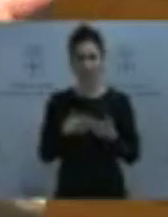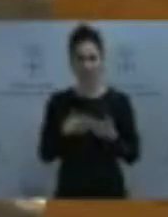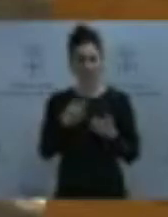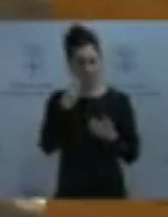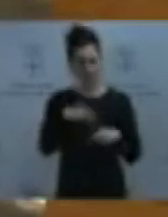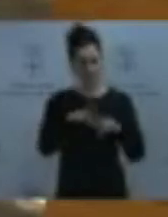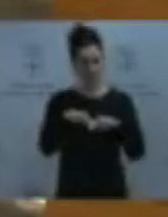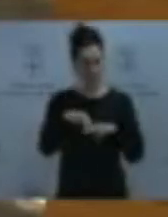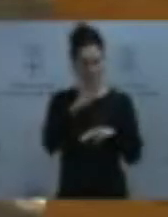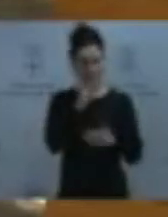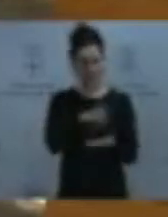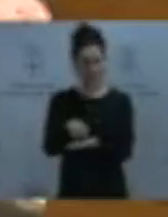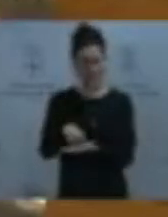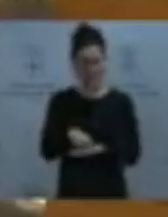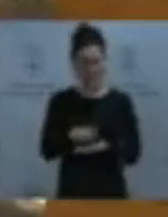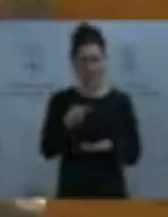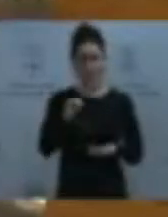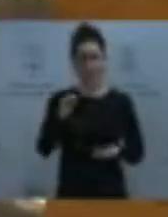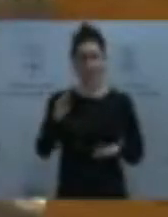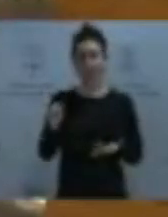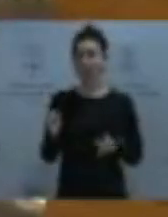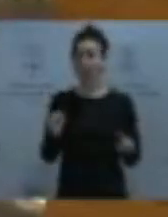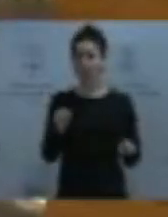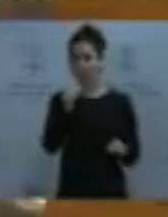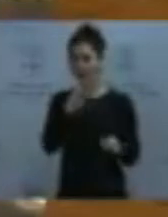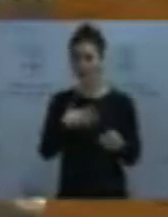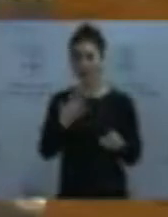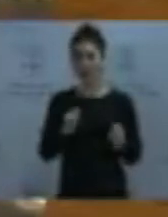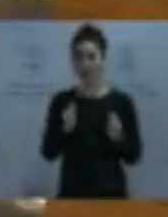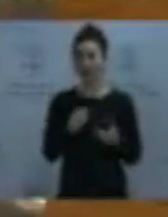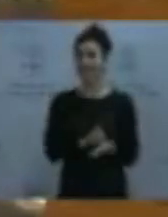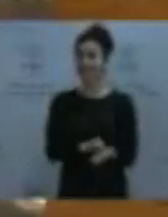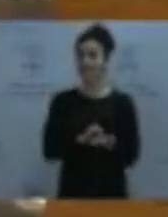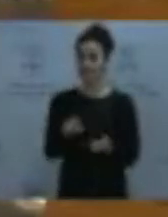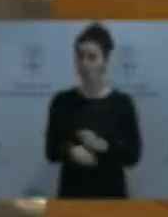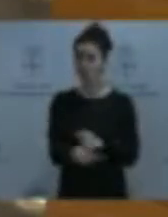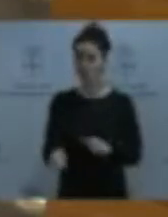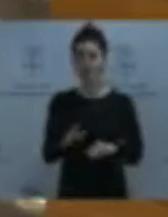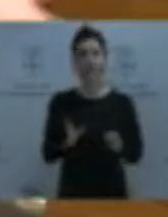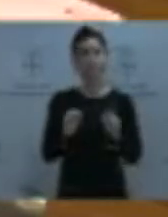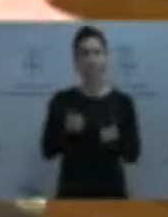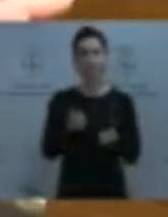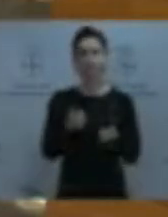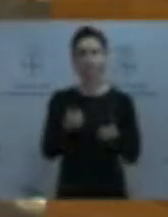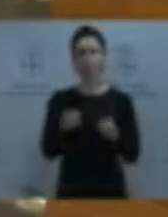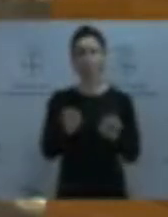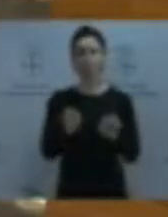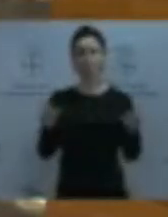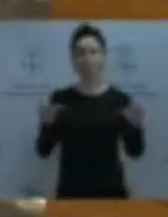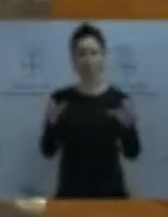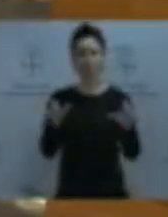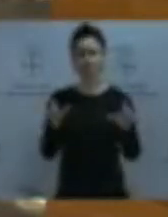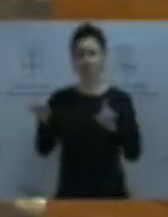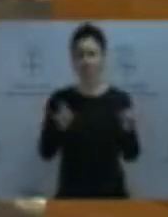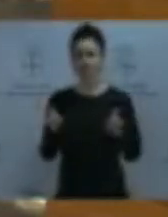servicio a determinadas cuestiones y, en particular, a la inserción en la señal de televisión por radiofrecuencia, y lo había valorado como